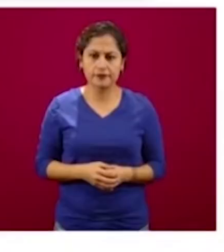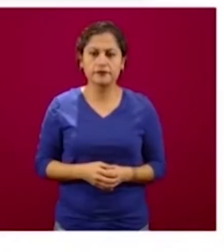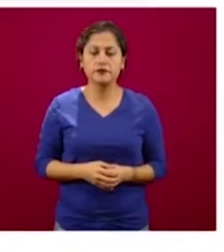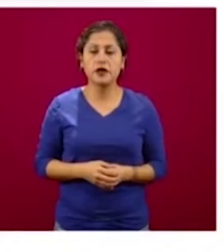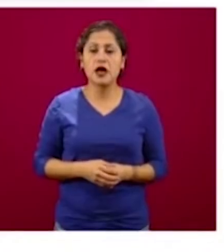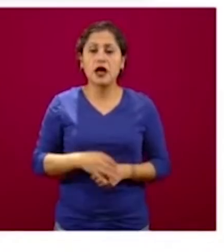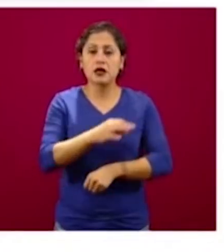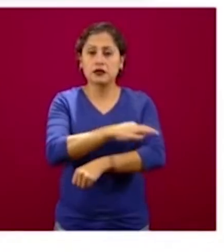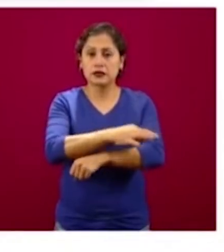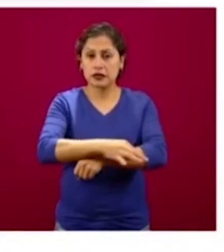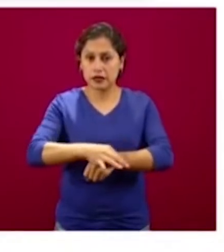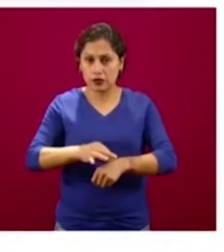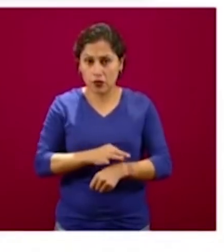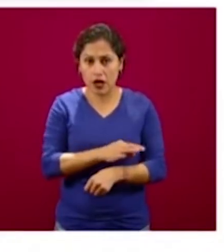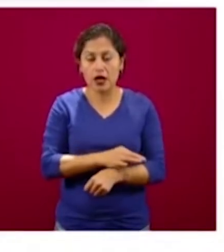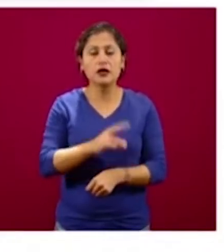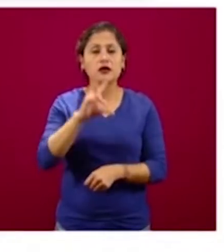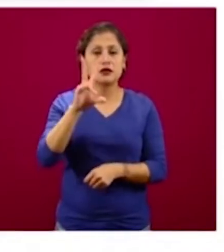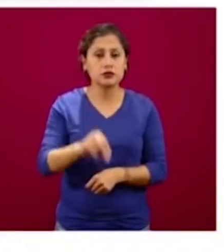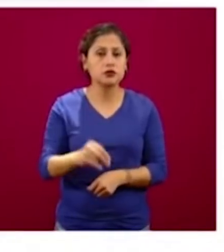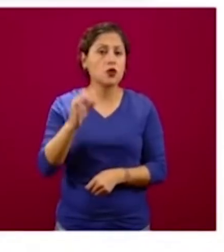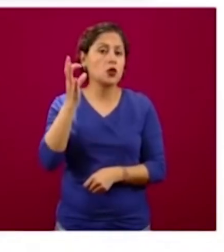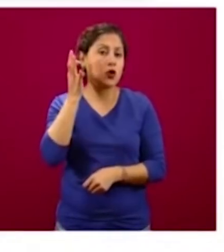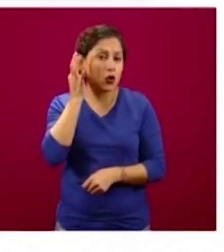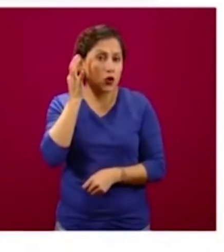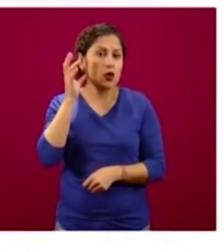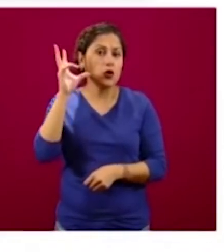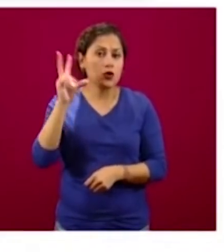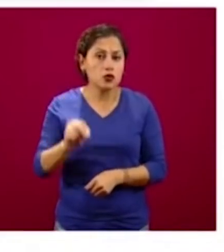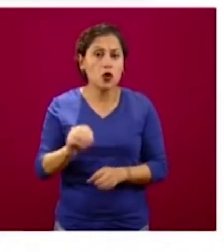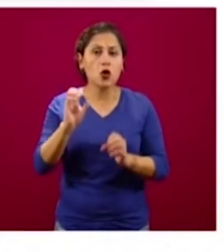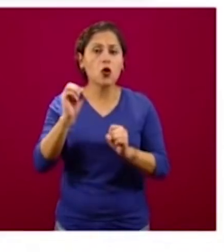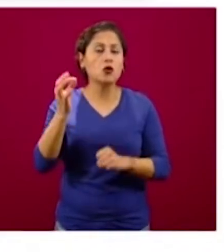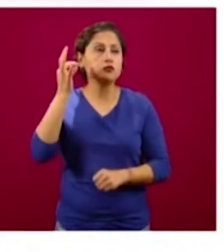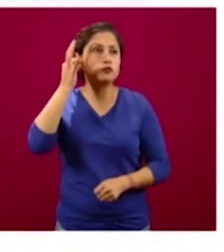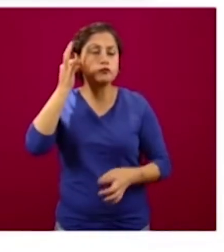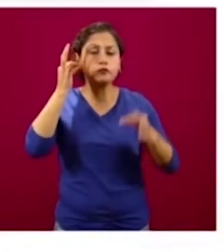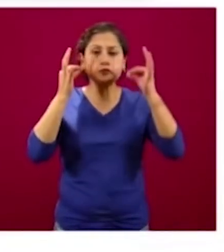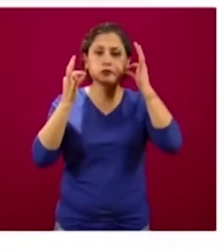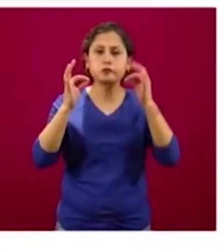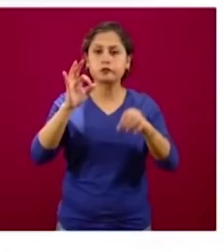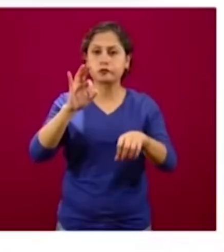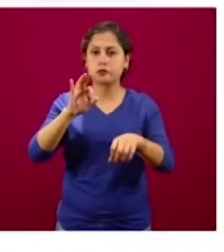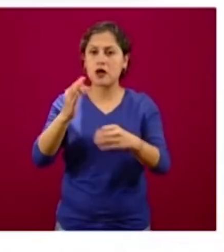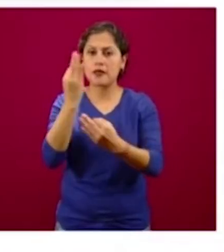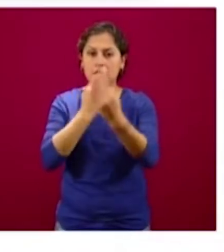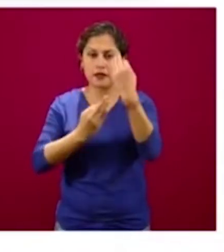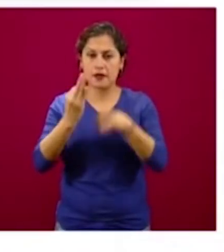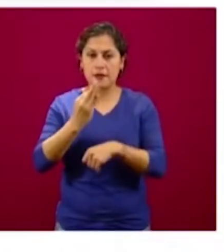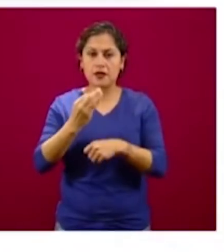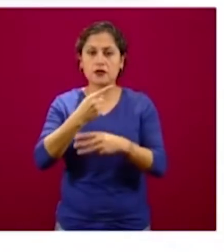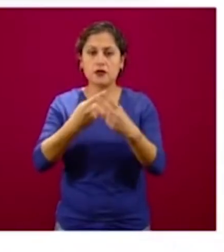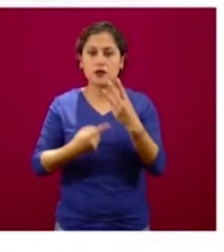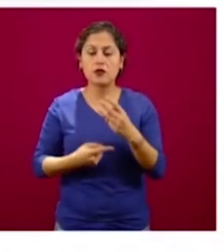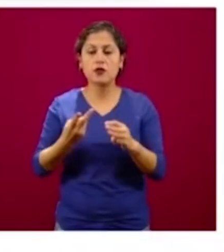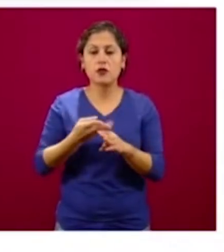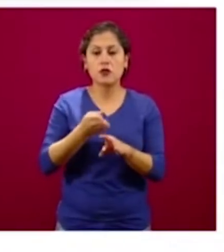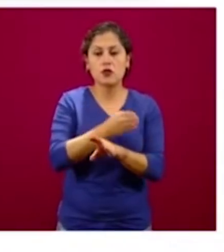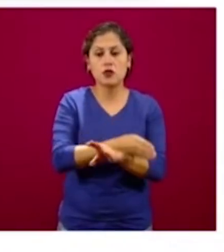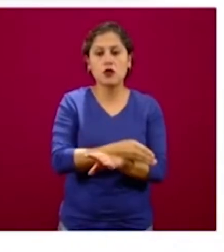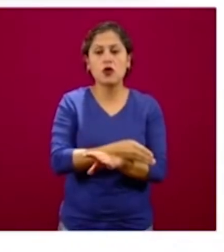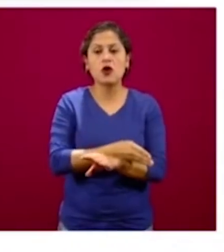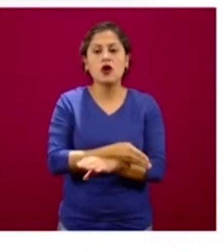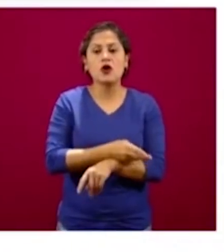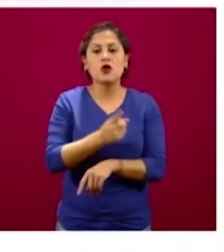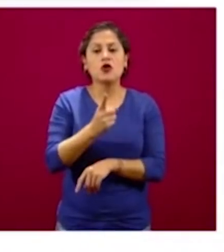tatuajes, perforaciones o acupuntura en los 12 meses previos al intento de donación de sangre. No